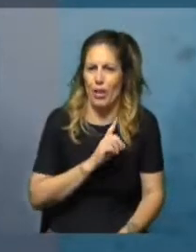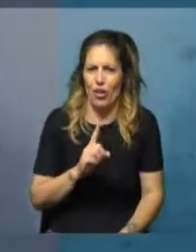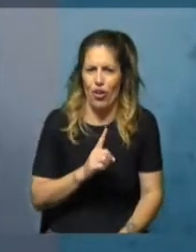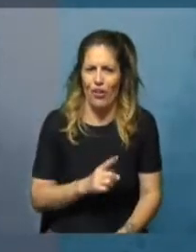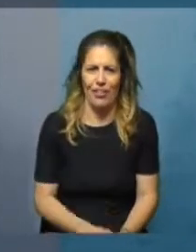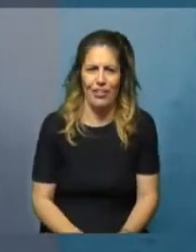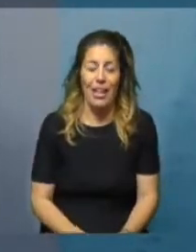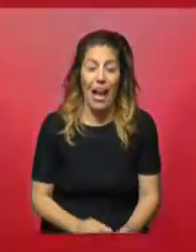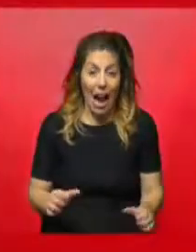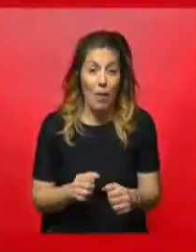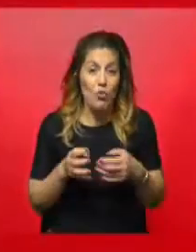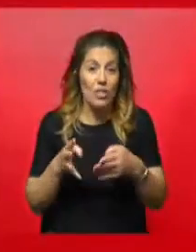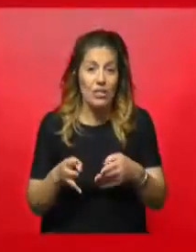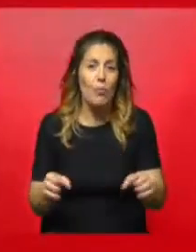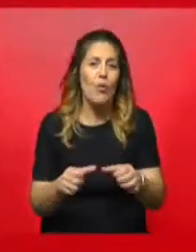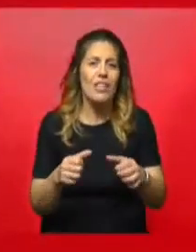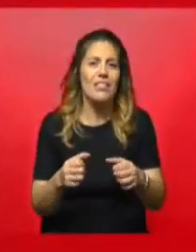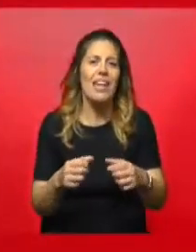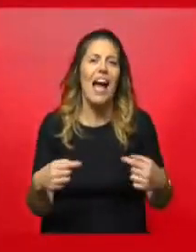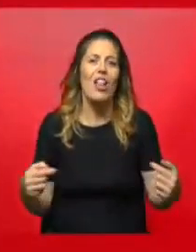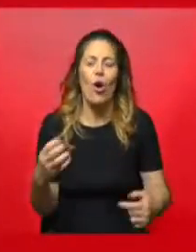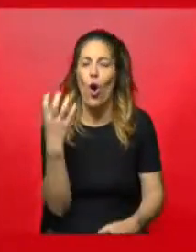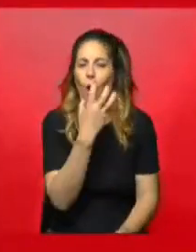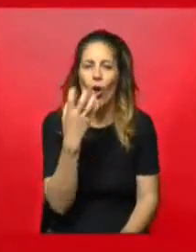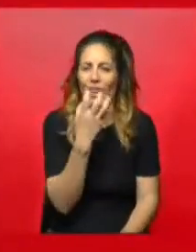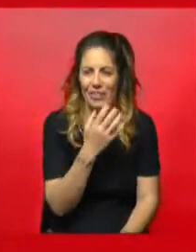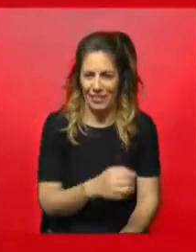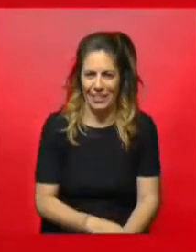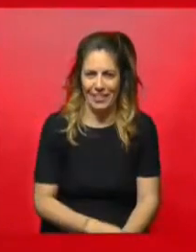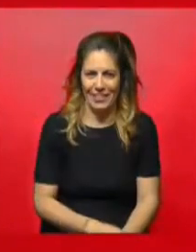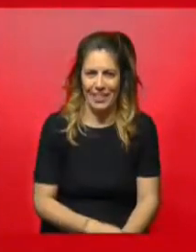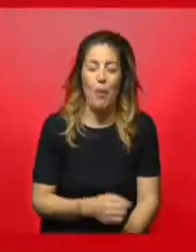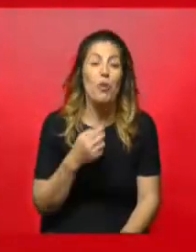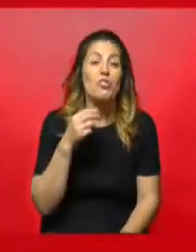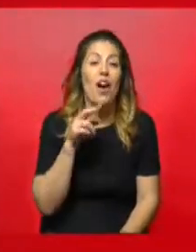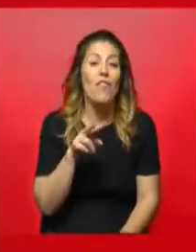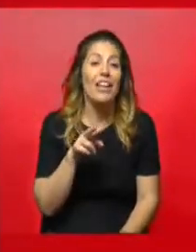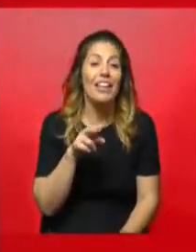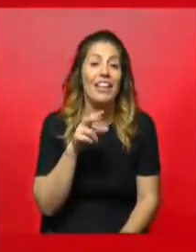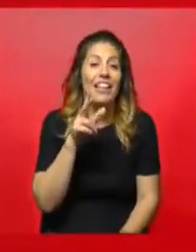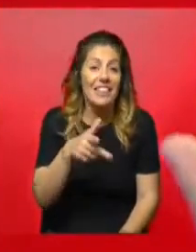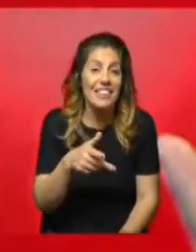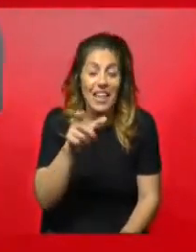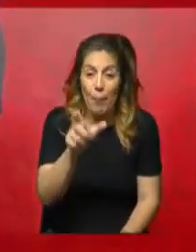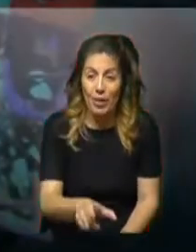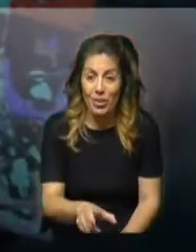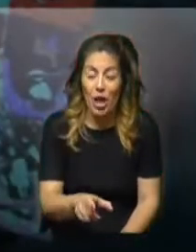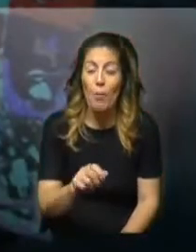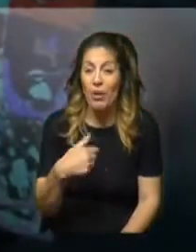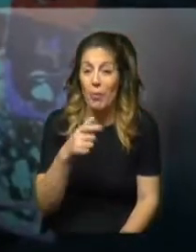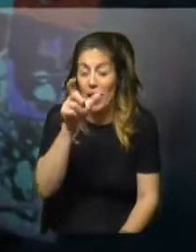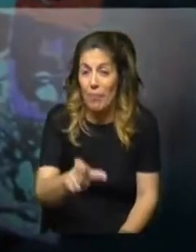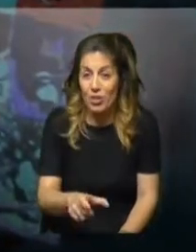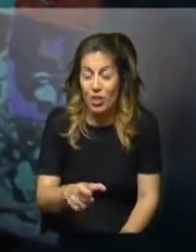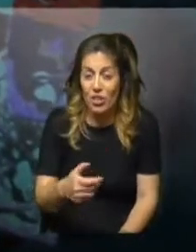no hagamos un desafío y digamos vamos a hacer algo horrible y vamos a ver qué dice la gente porque en realidad la gente es la que después interpreta